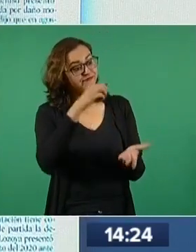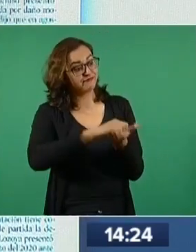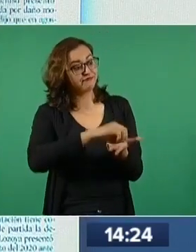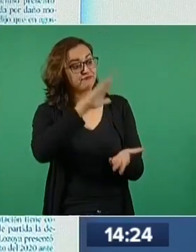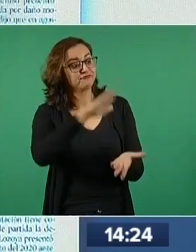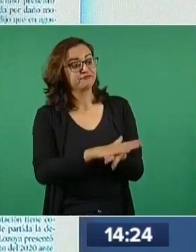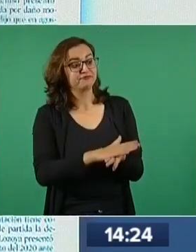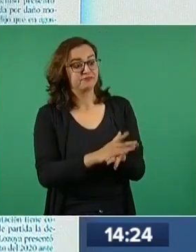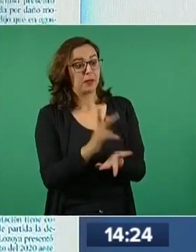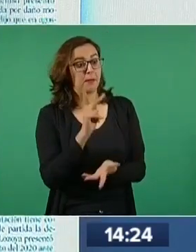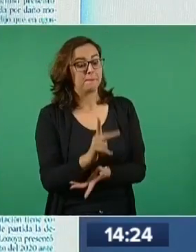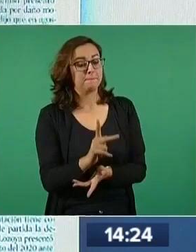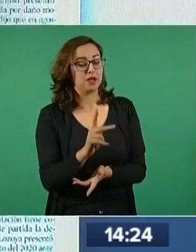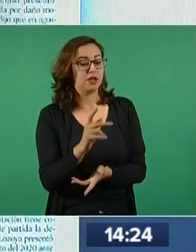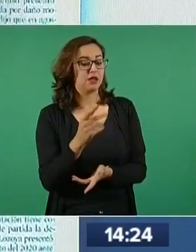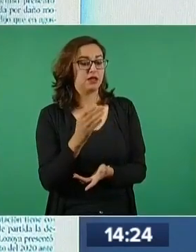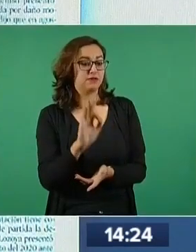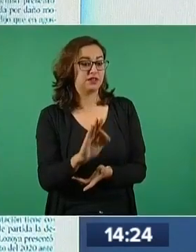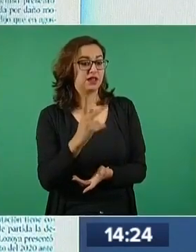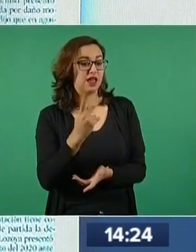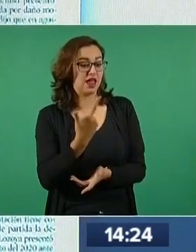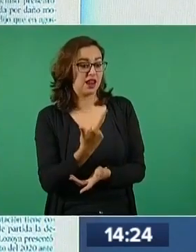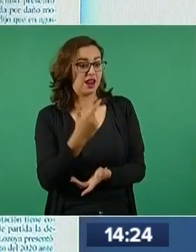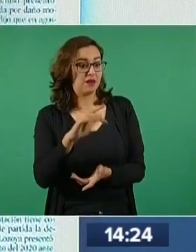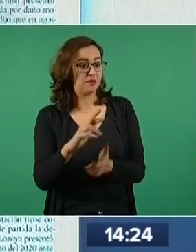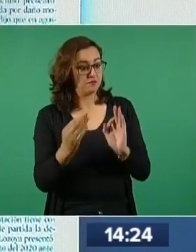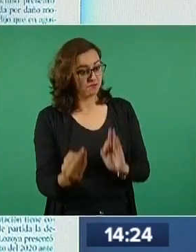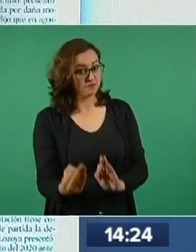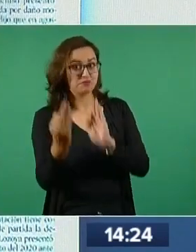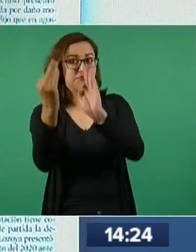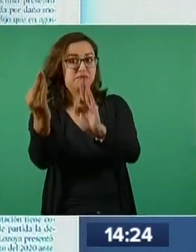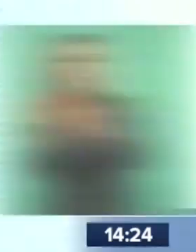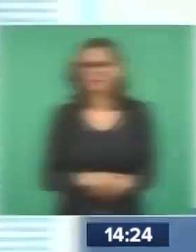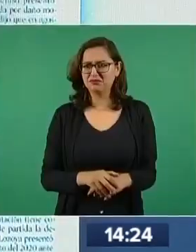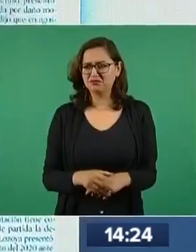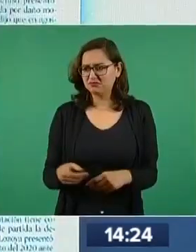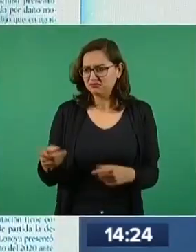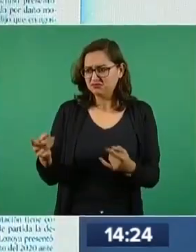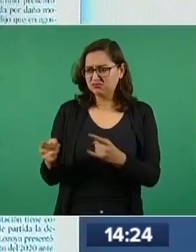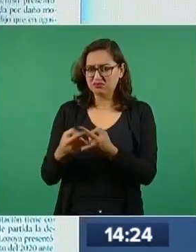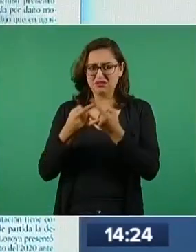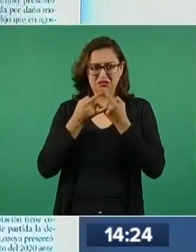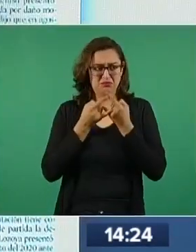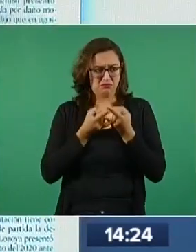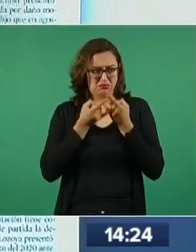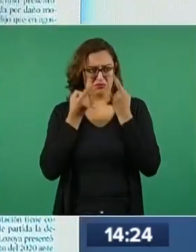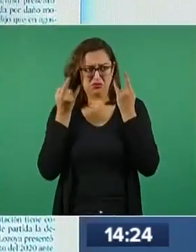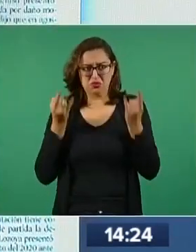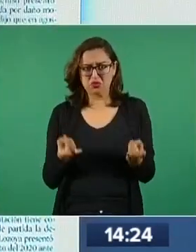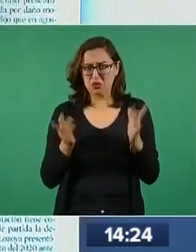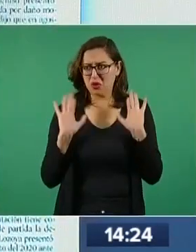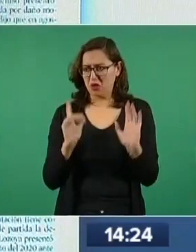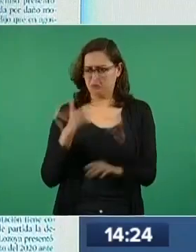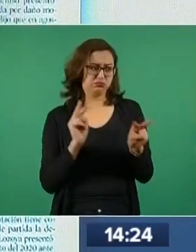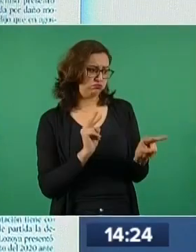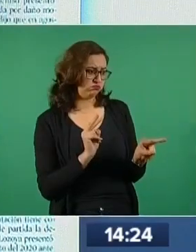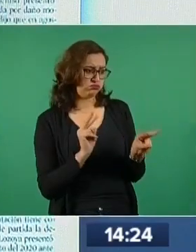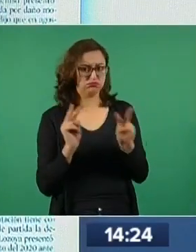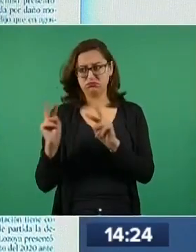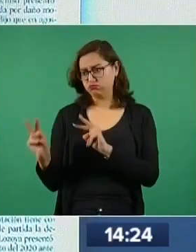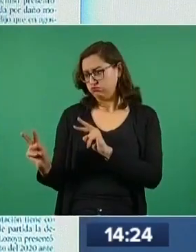me está persiguiendo de presidente lo único que he hecho es denunciarlo siempre